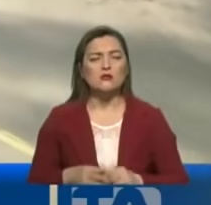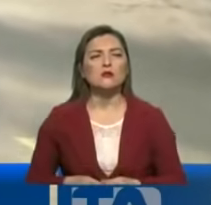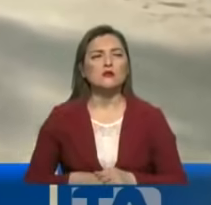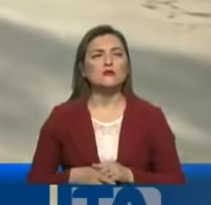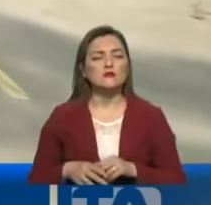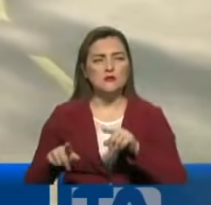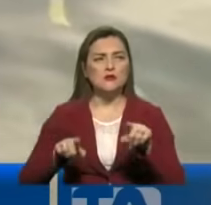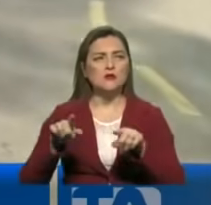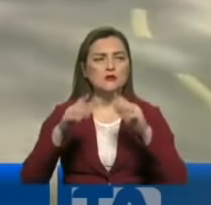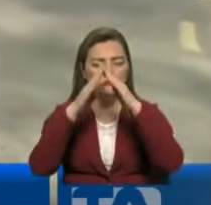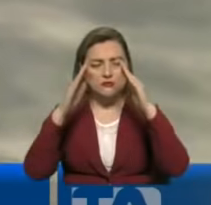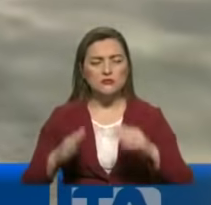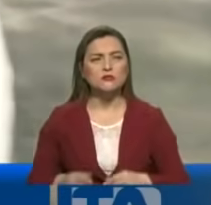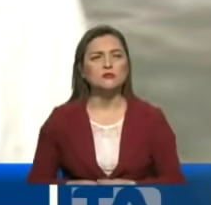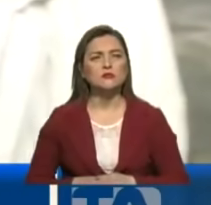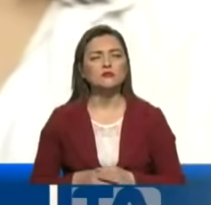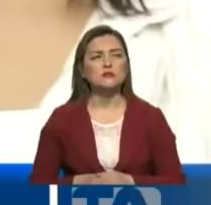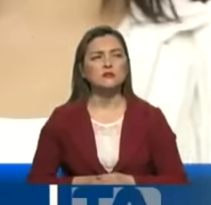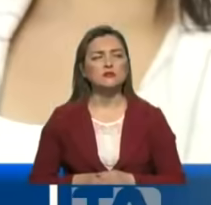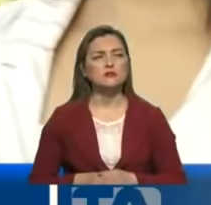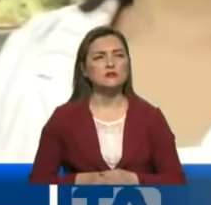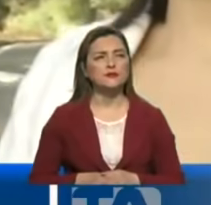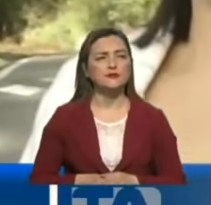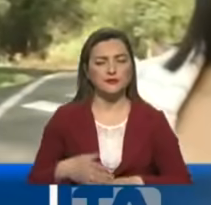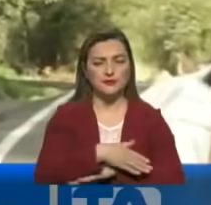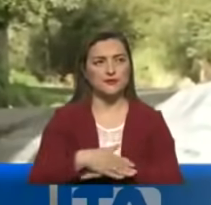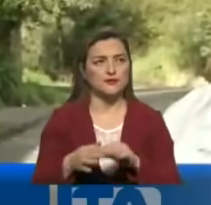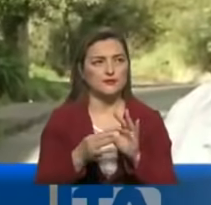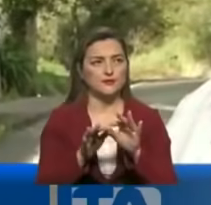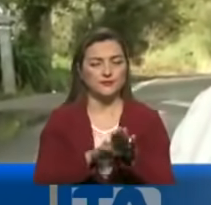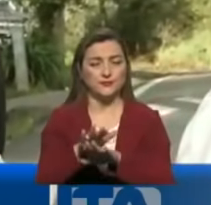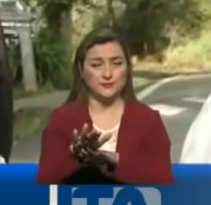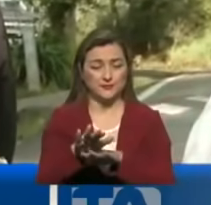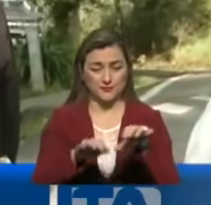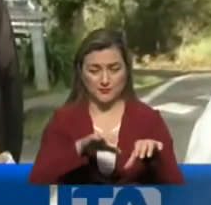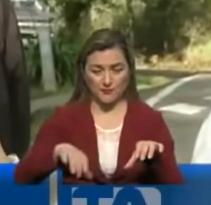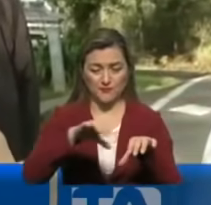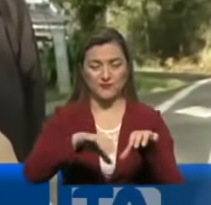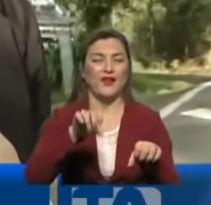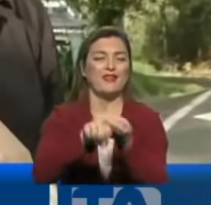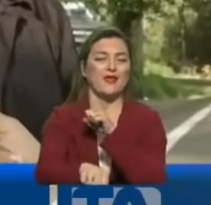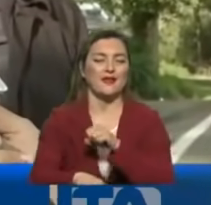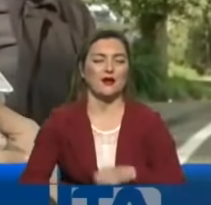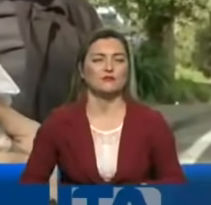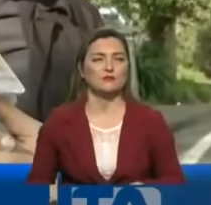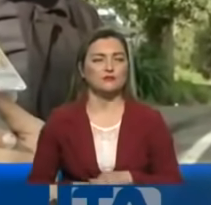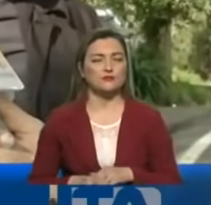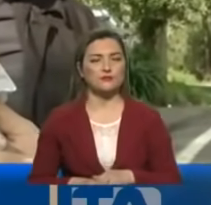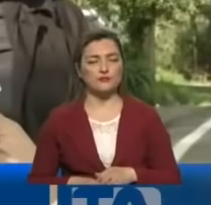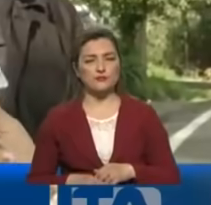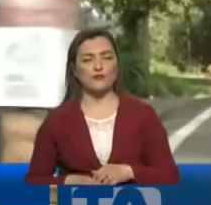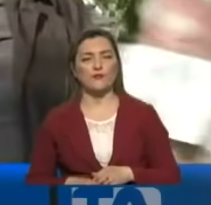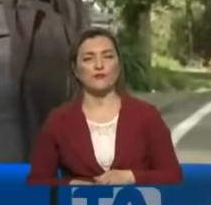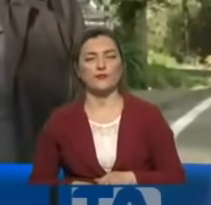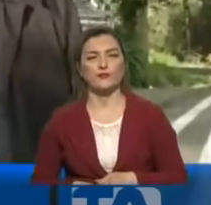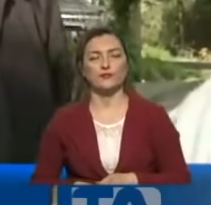en algunas casas y también el deterioro de las calles que recién fueron adoquinadas en la parte de abajo, que es el barrio